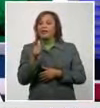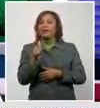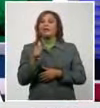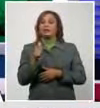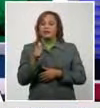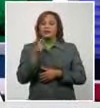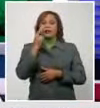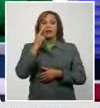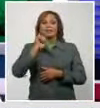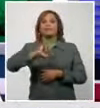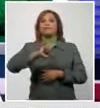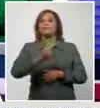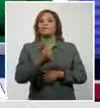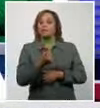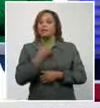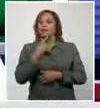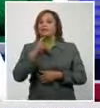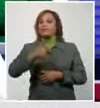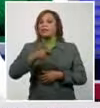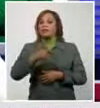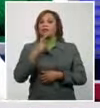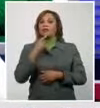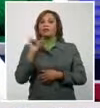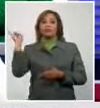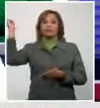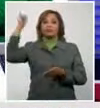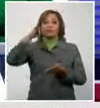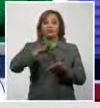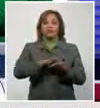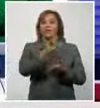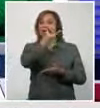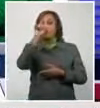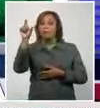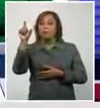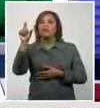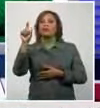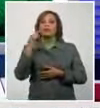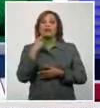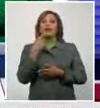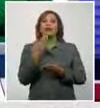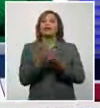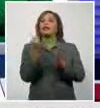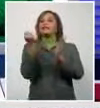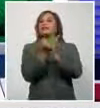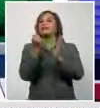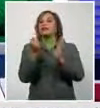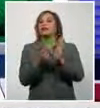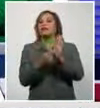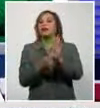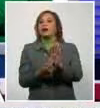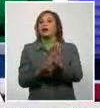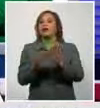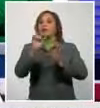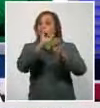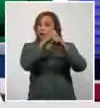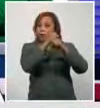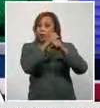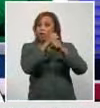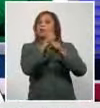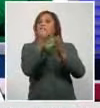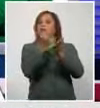exige en el aeropuerto, al arribo de los viajeros, el certificado de un laboratorio